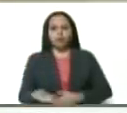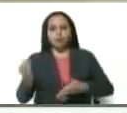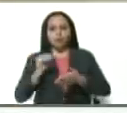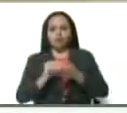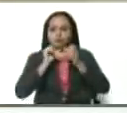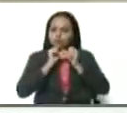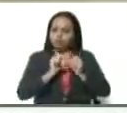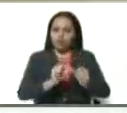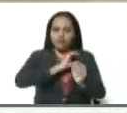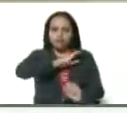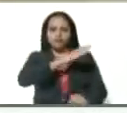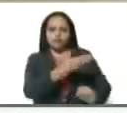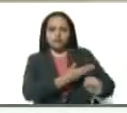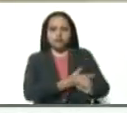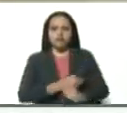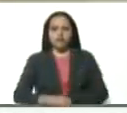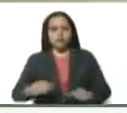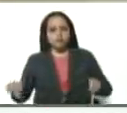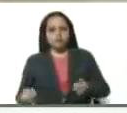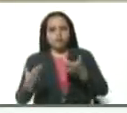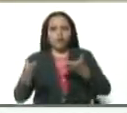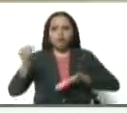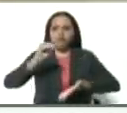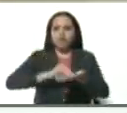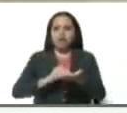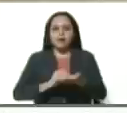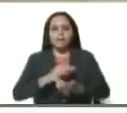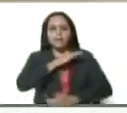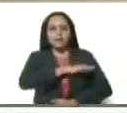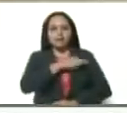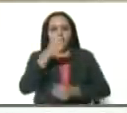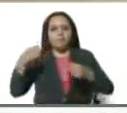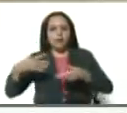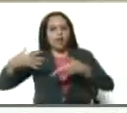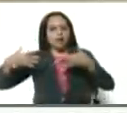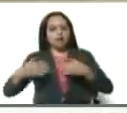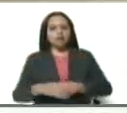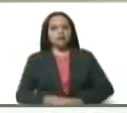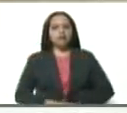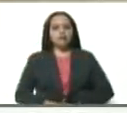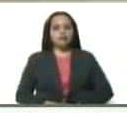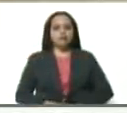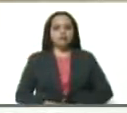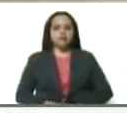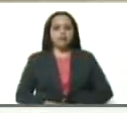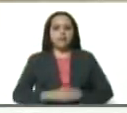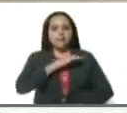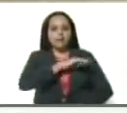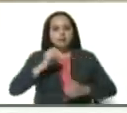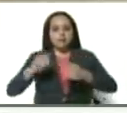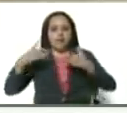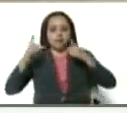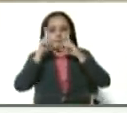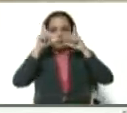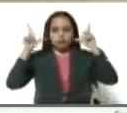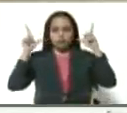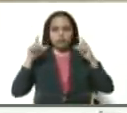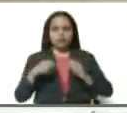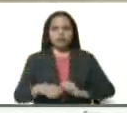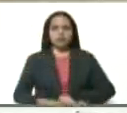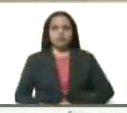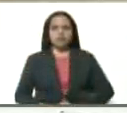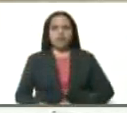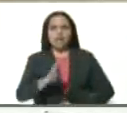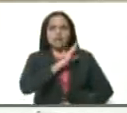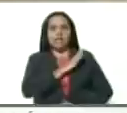el fortalecimiento y relanzamiento de la misión Milagro. La misión Milagro, de verdad, impresionante, fíjense ustedes. Aquí tengo